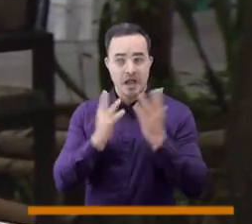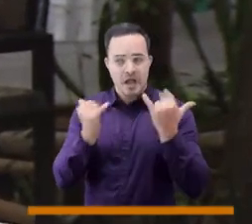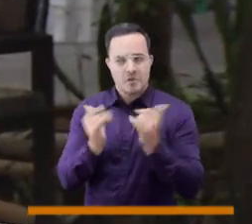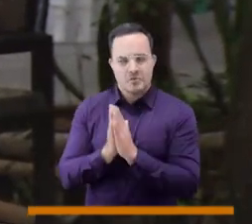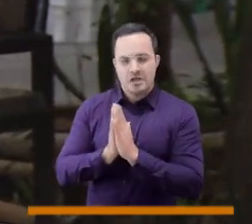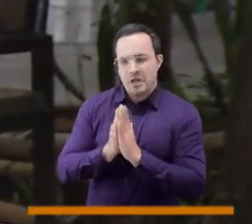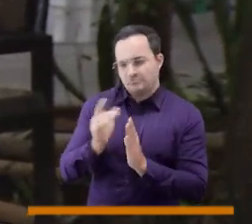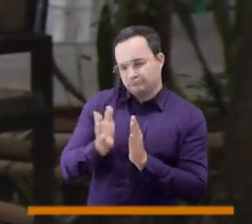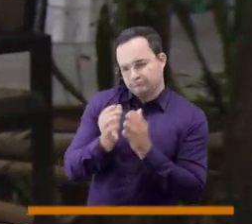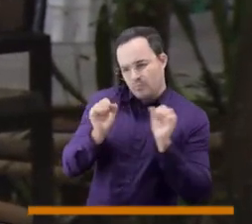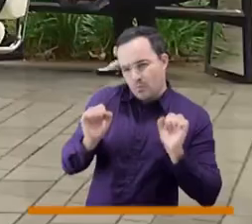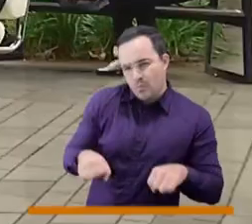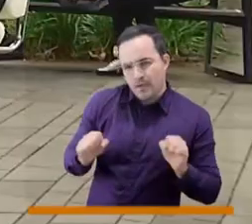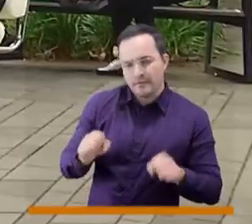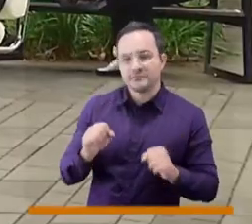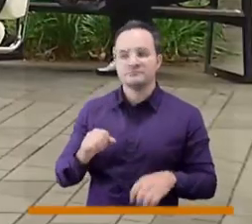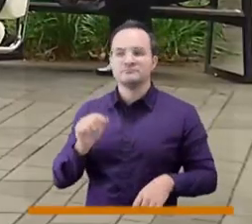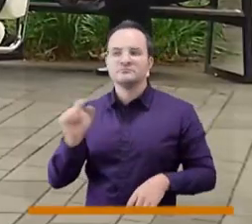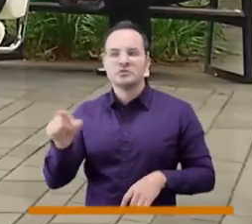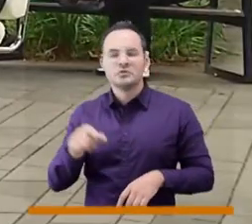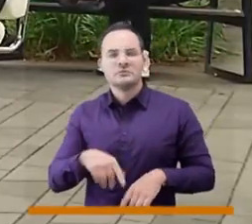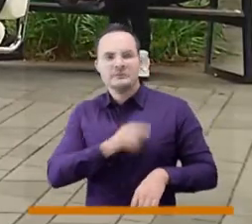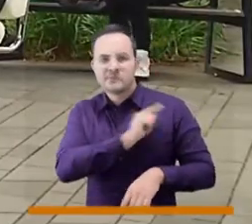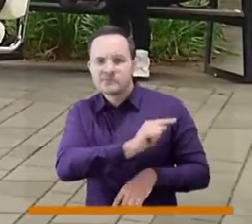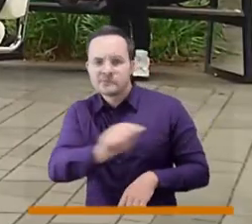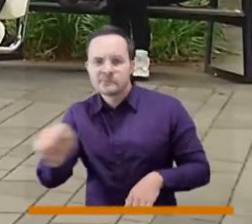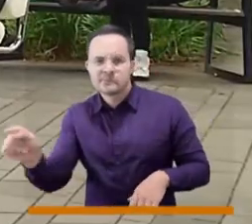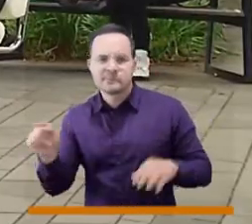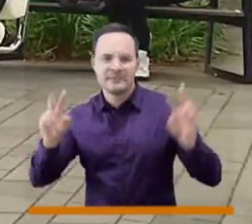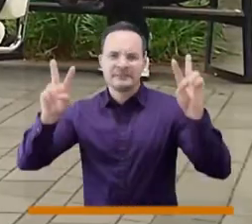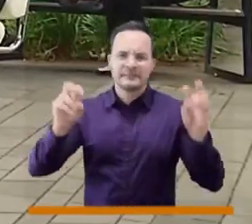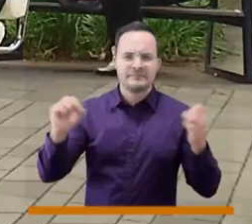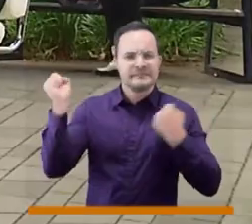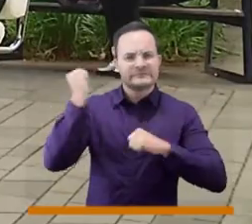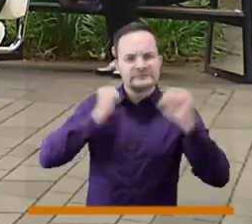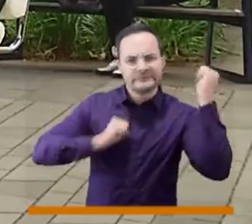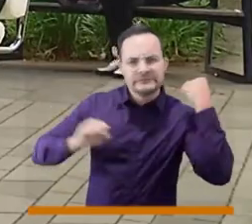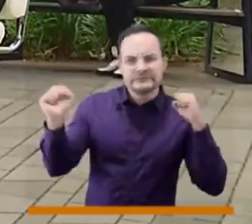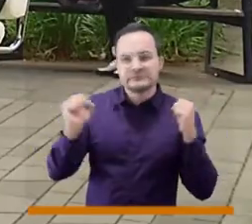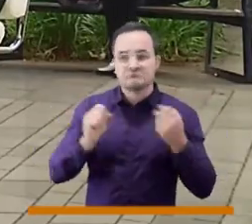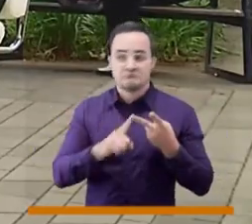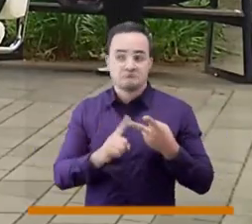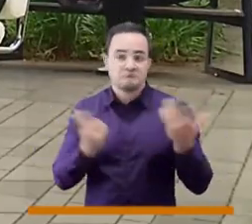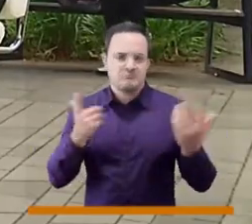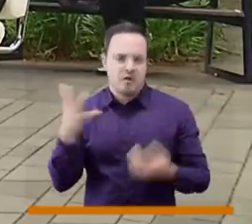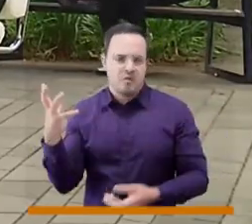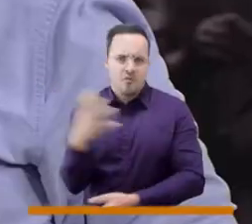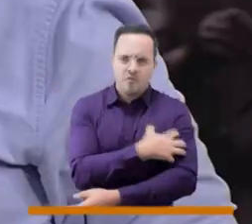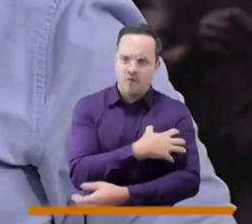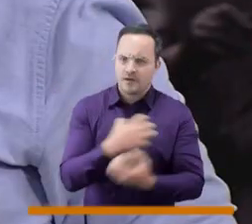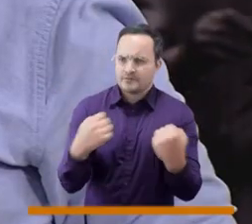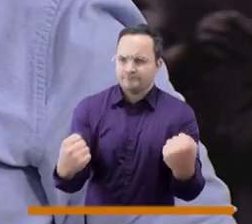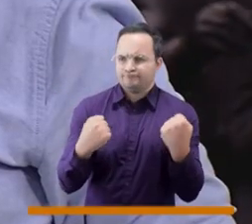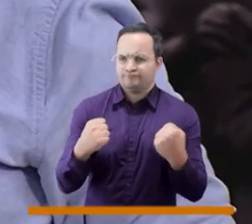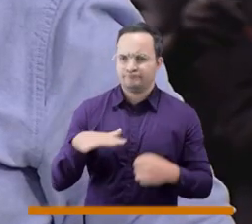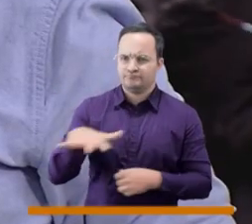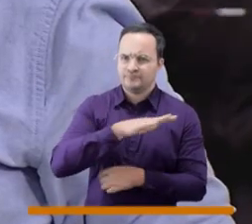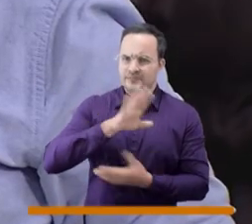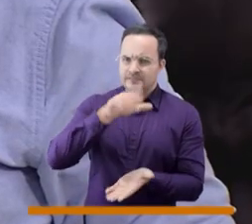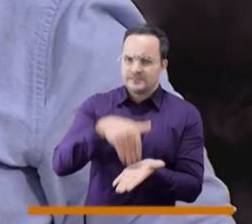ambiciosos, concejal, y hagamos un barrido de esos asuntos que afectan o también de las potencias de ese